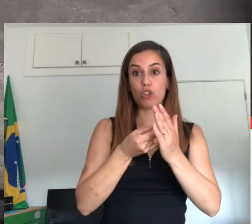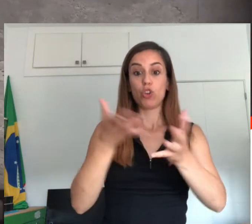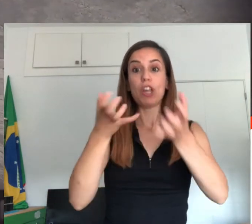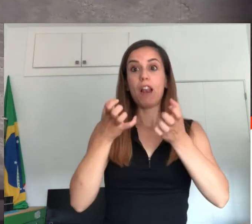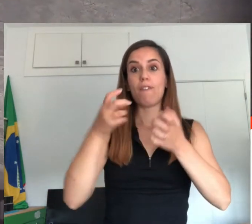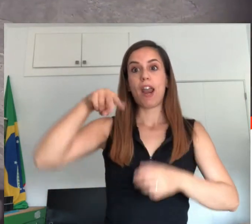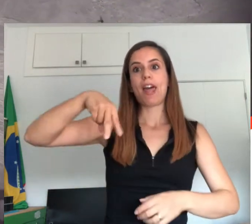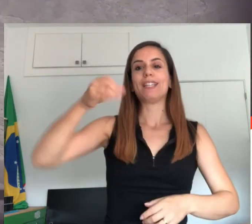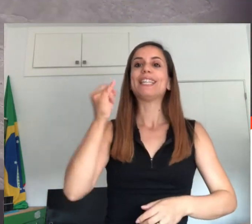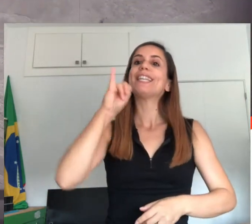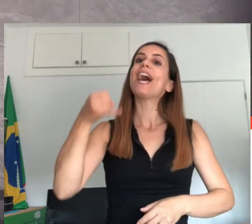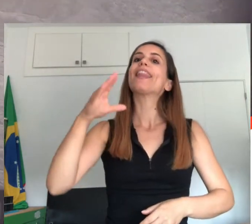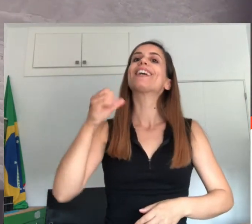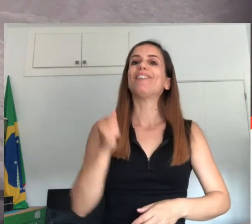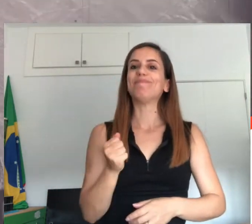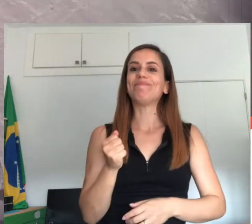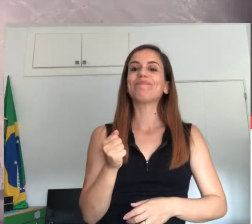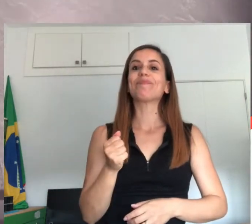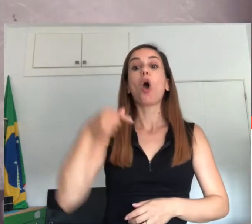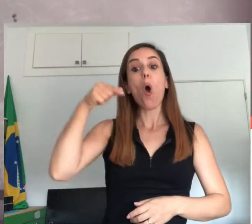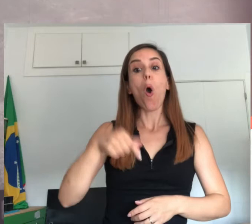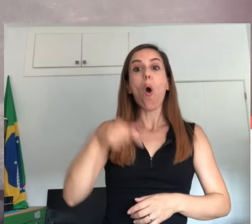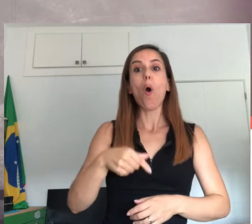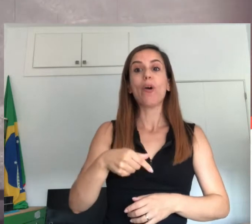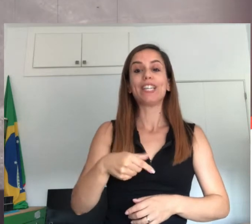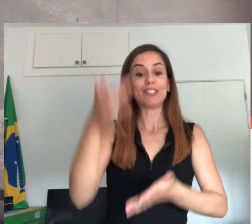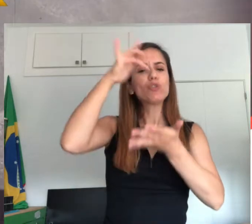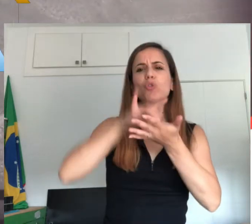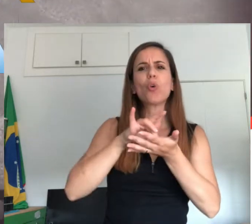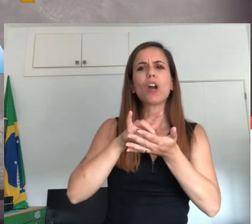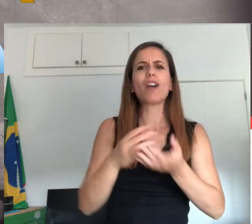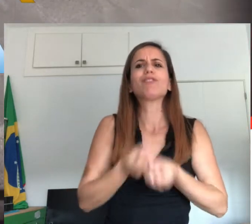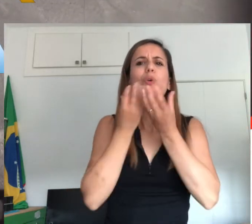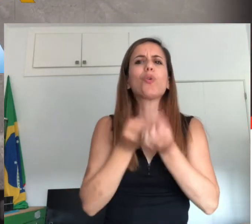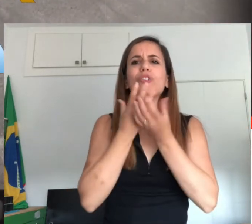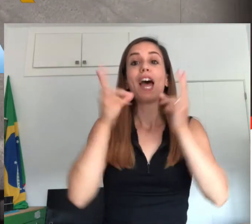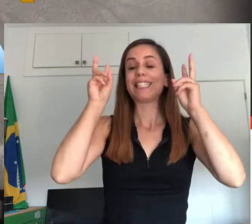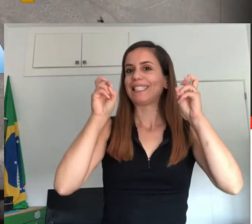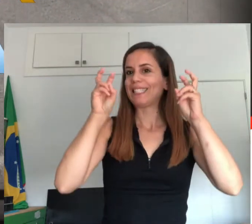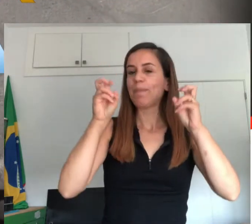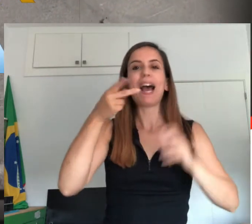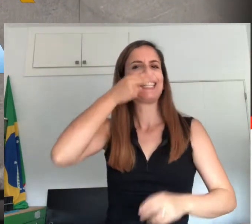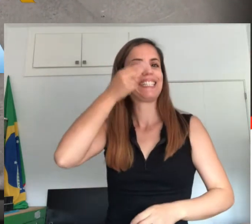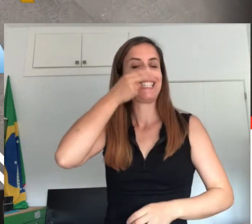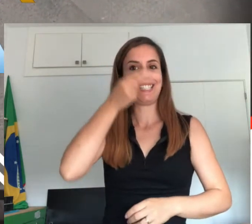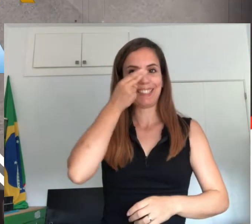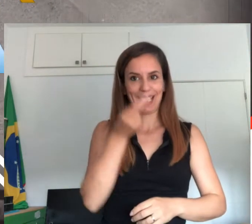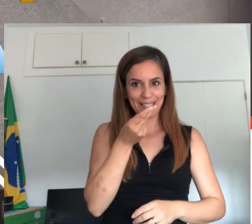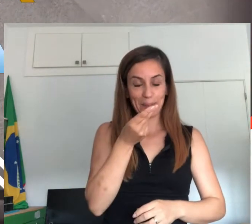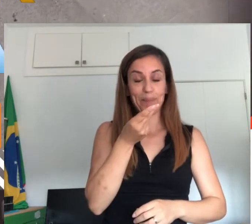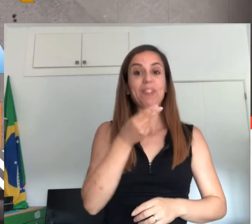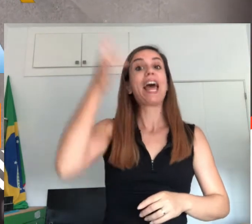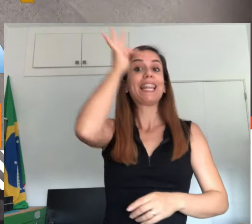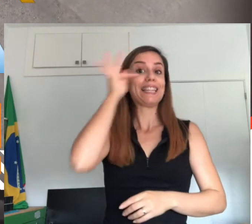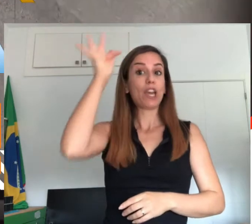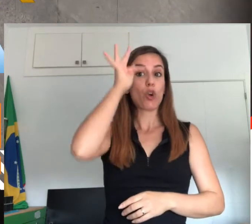Hola amigos, soy Carlos Hermida, el director del proyecto Salvar Nazca. Y hoy estamos aquí para hablaros de un tema sumamente interesante,